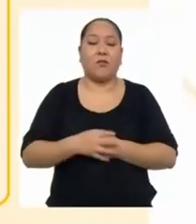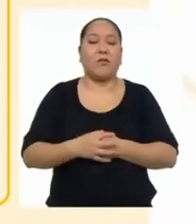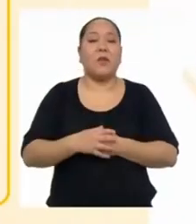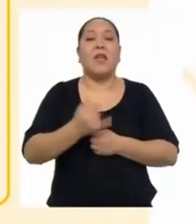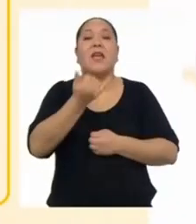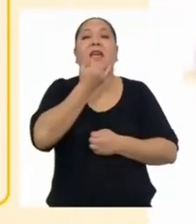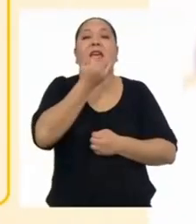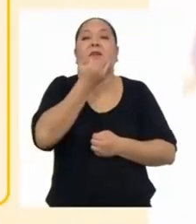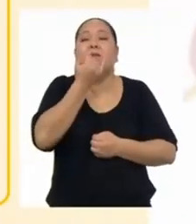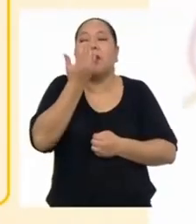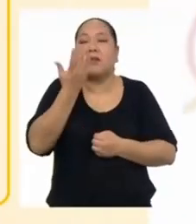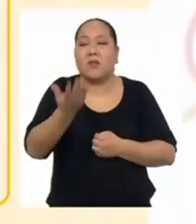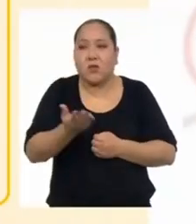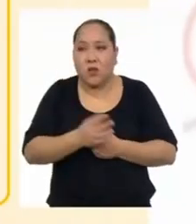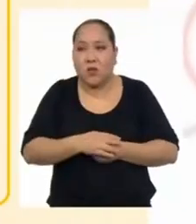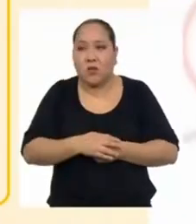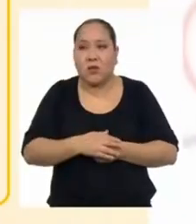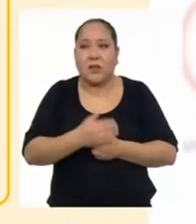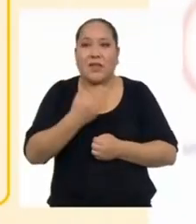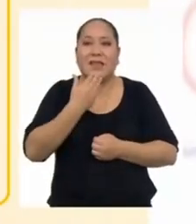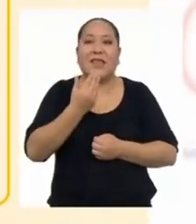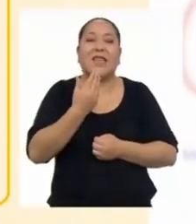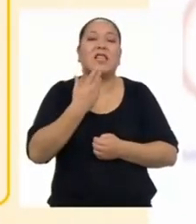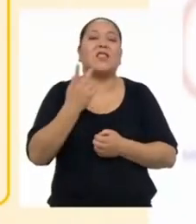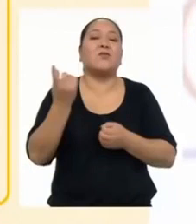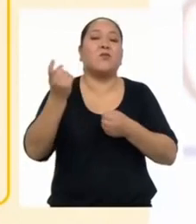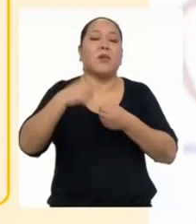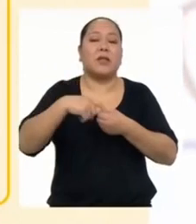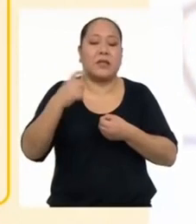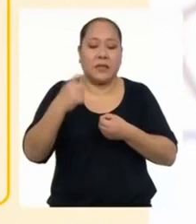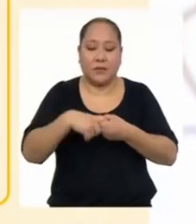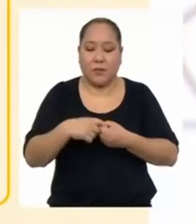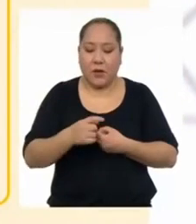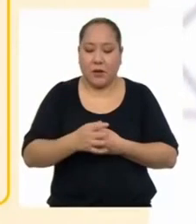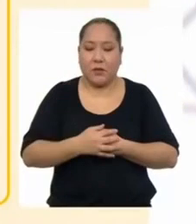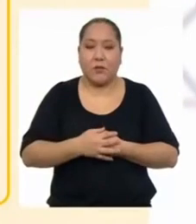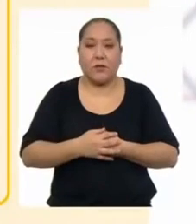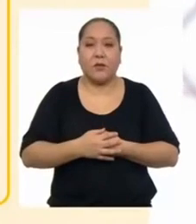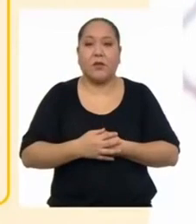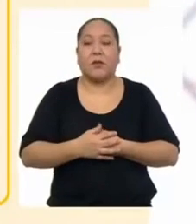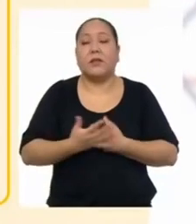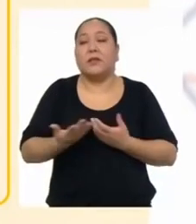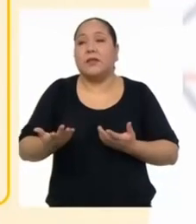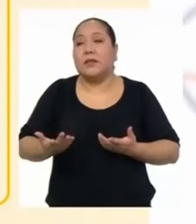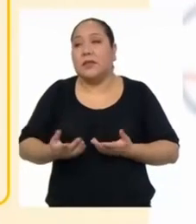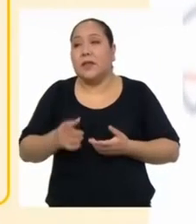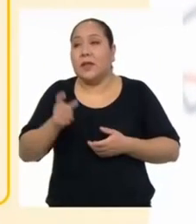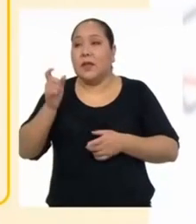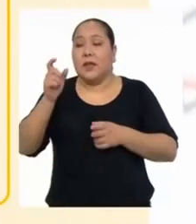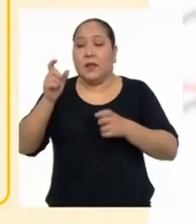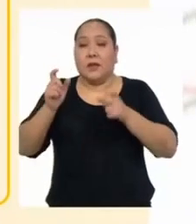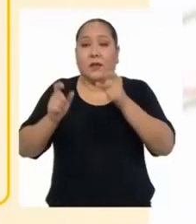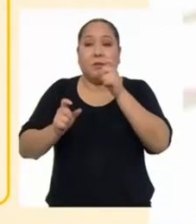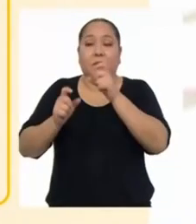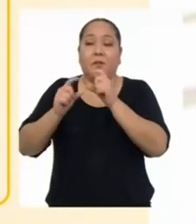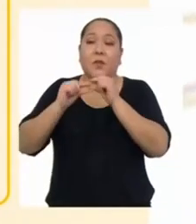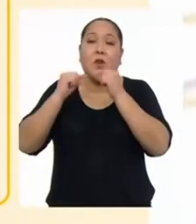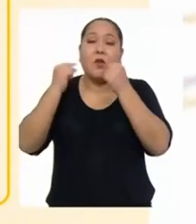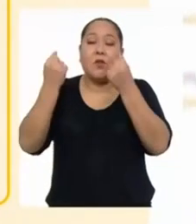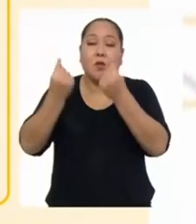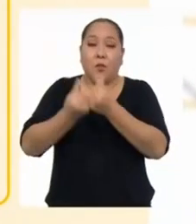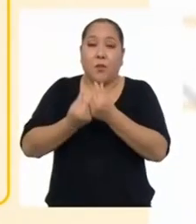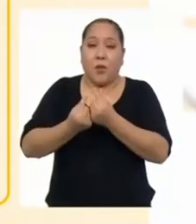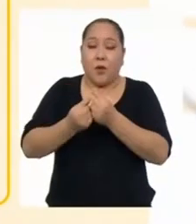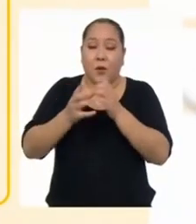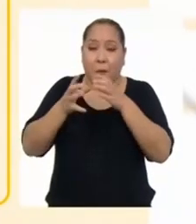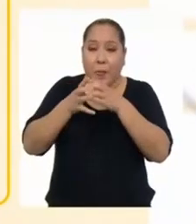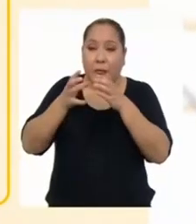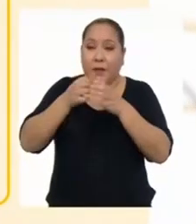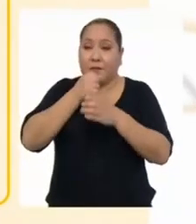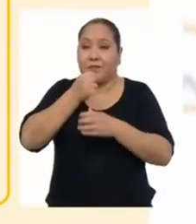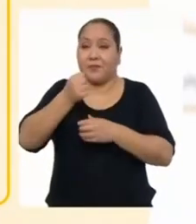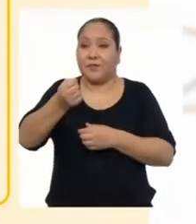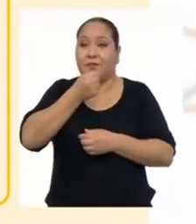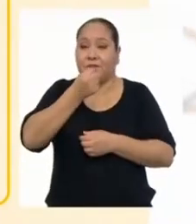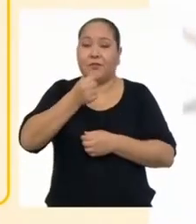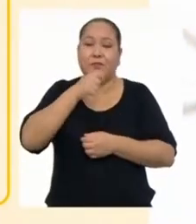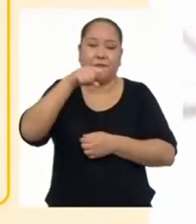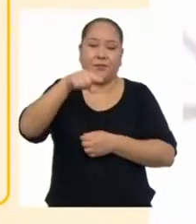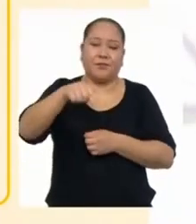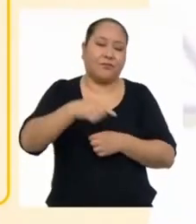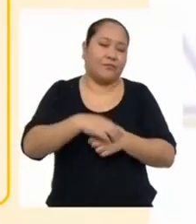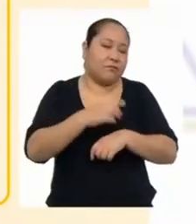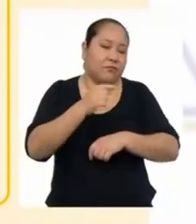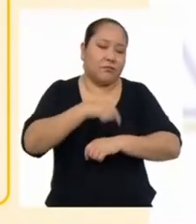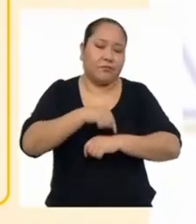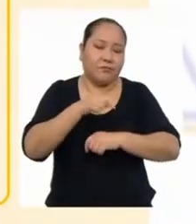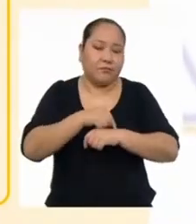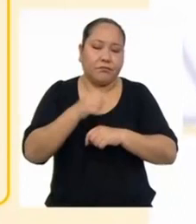sucedió? ¿Quiénes participaron? Tuvo que ver la gente del club de periodismo y ocurrió una situación incómoda que me hizo sentir que